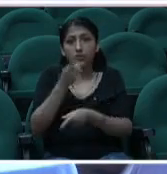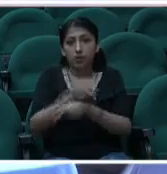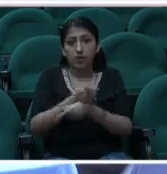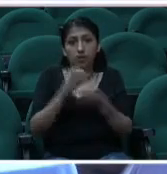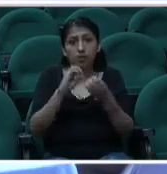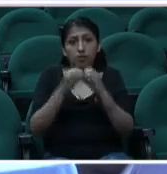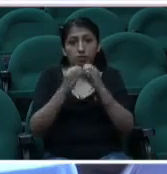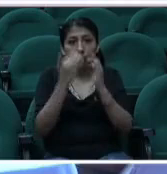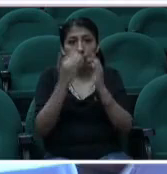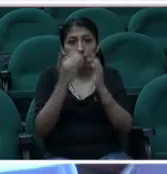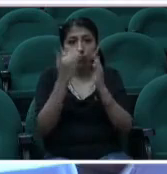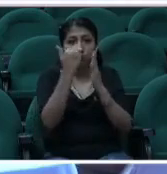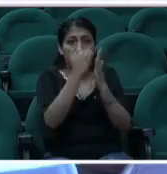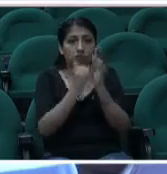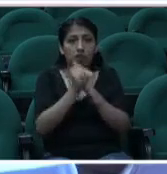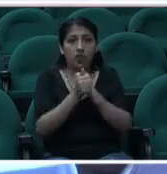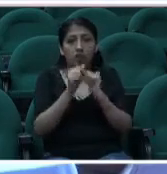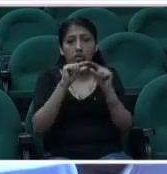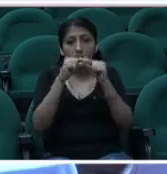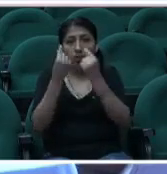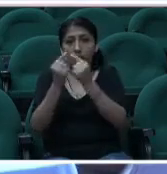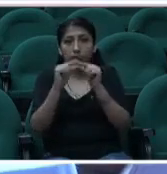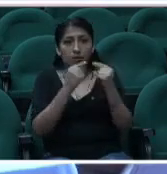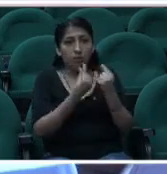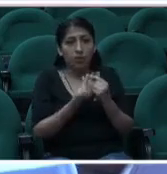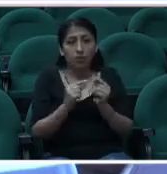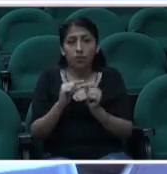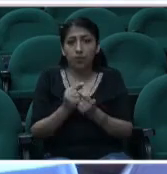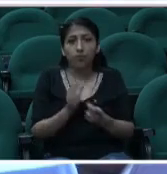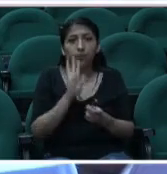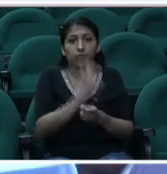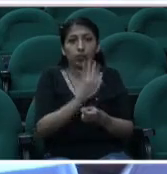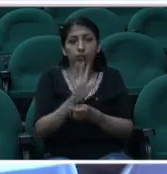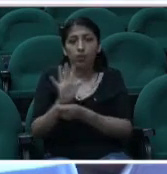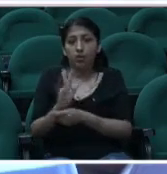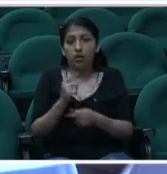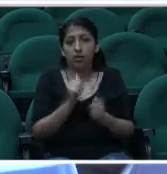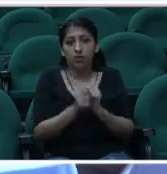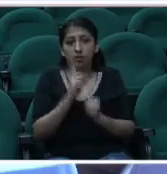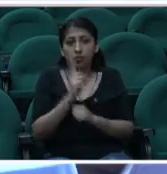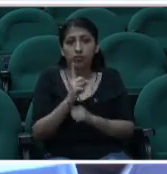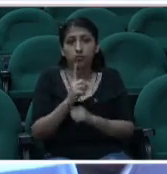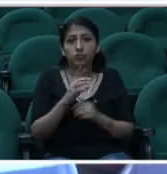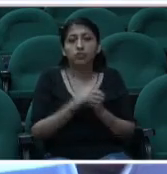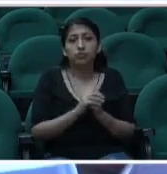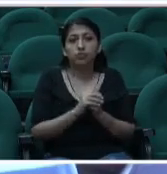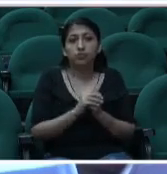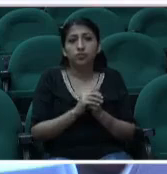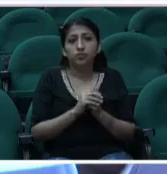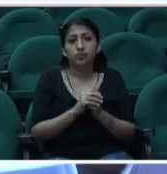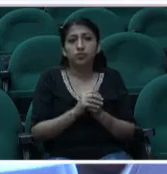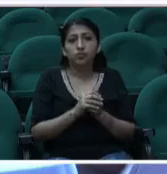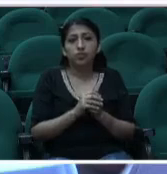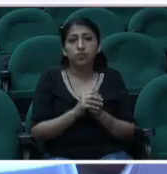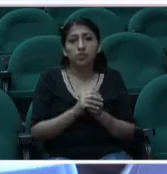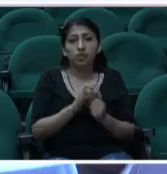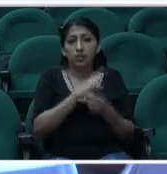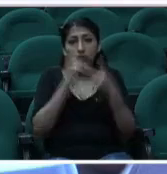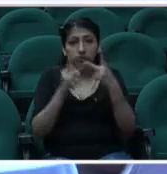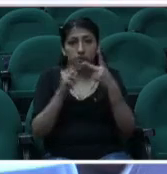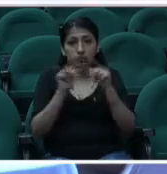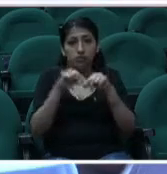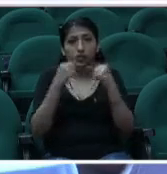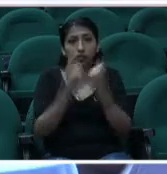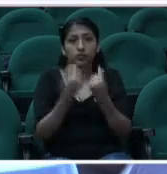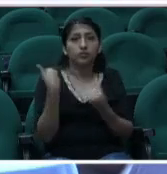número de lista de cada partido o coalición a la cual representan quedando de la siguiente manera en este segundo grupo